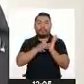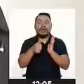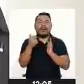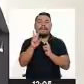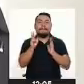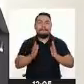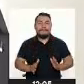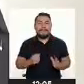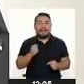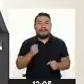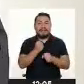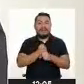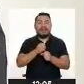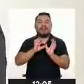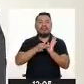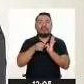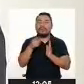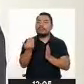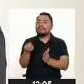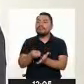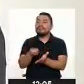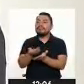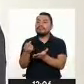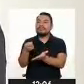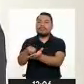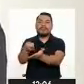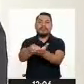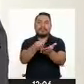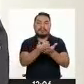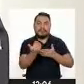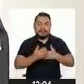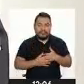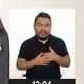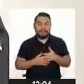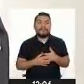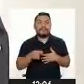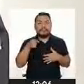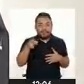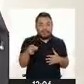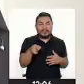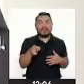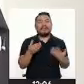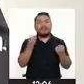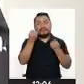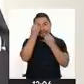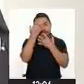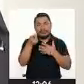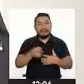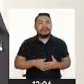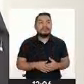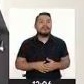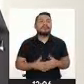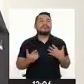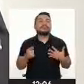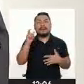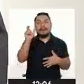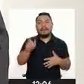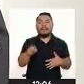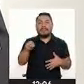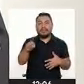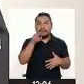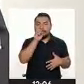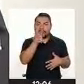laboran en ese teatro de operaciones. Bajo ese escenario, la persona que usted